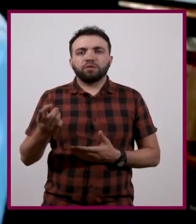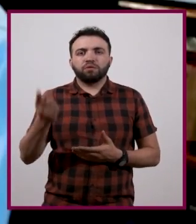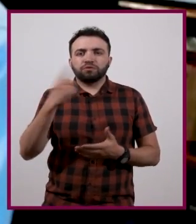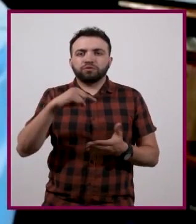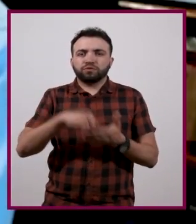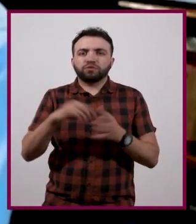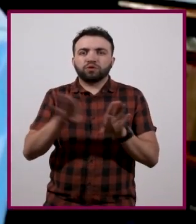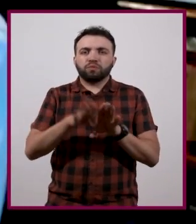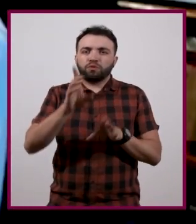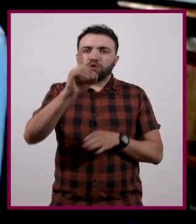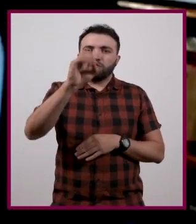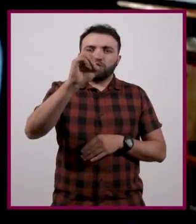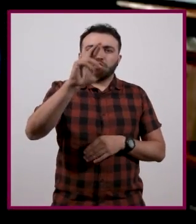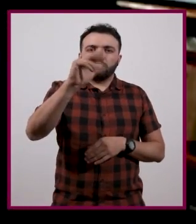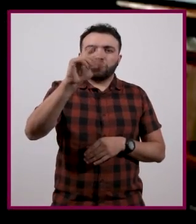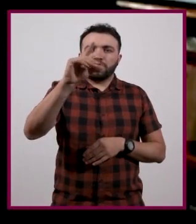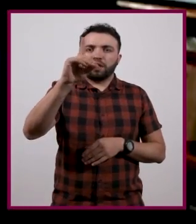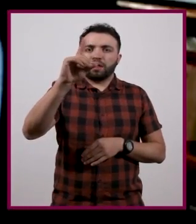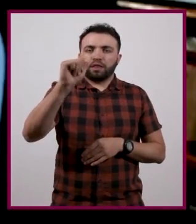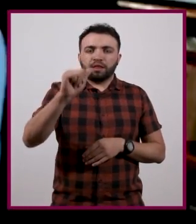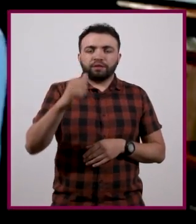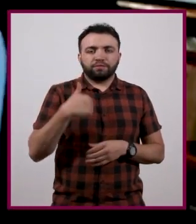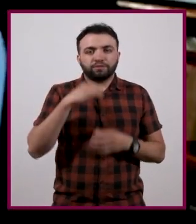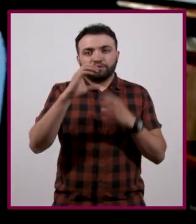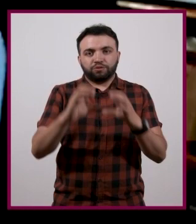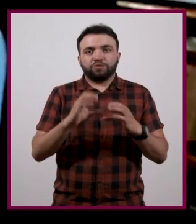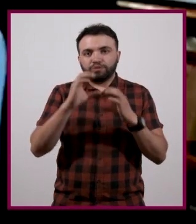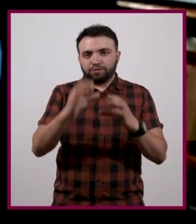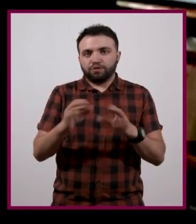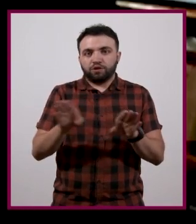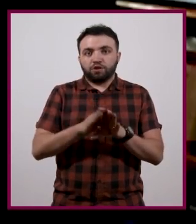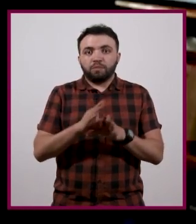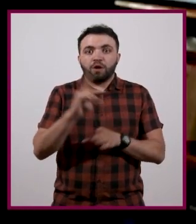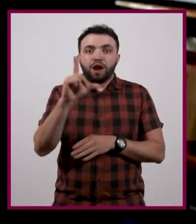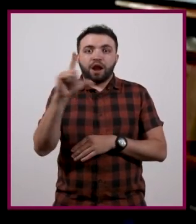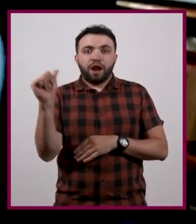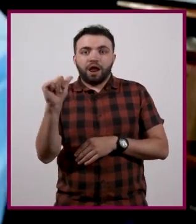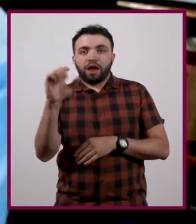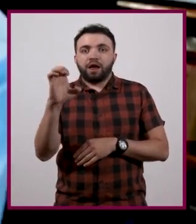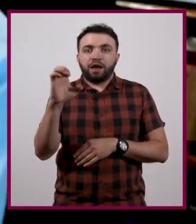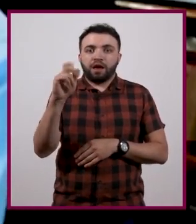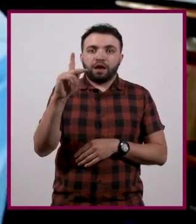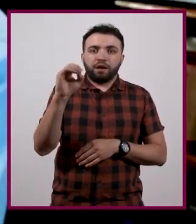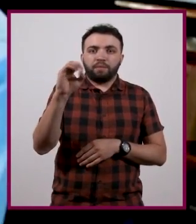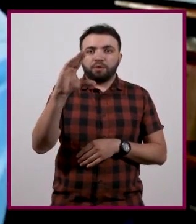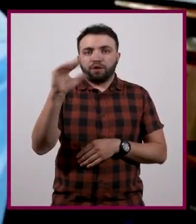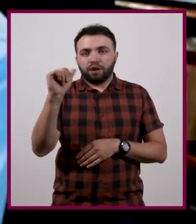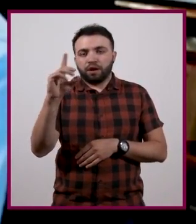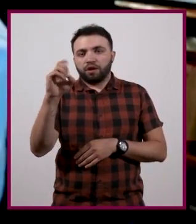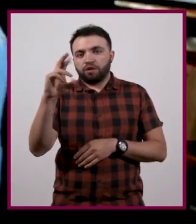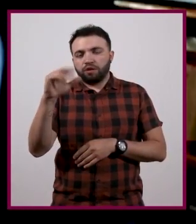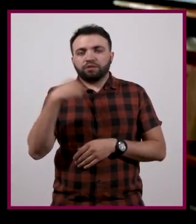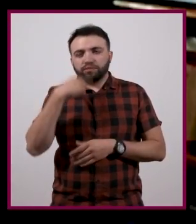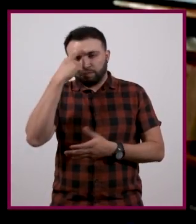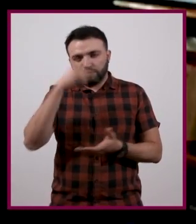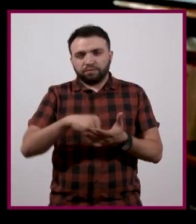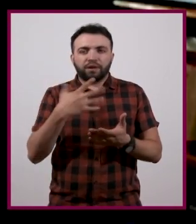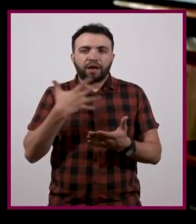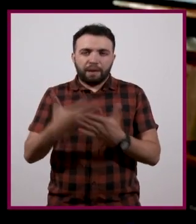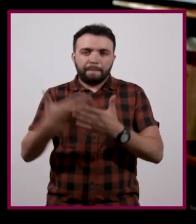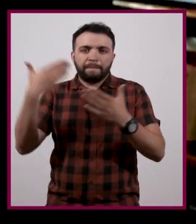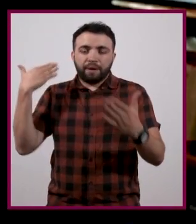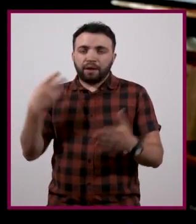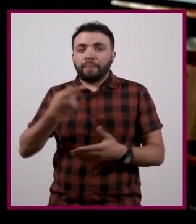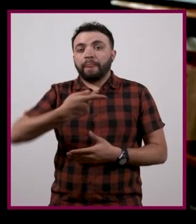tuve cuidado de no decir la época dorada. Probablemente tiene otras el Tajín antes, pero